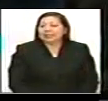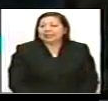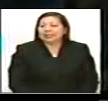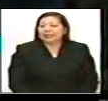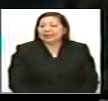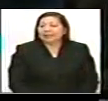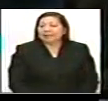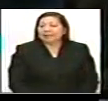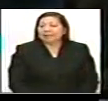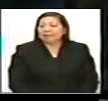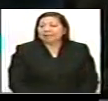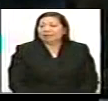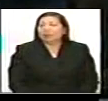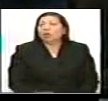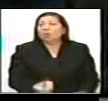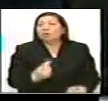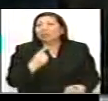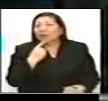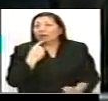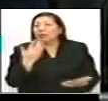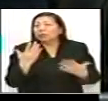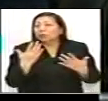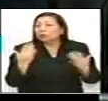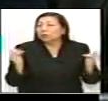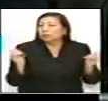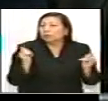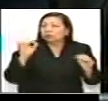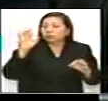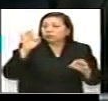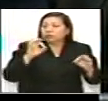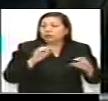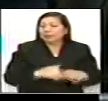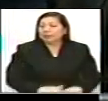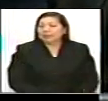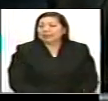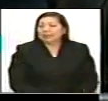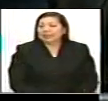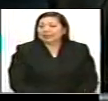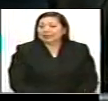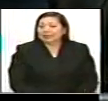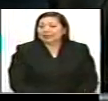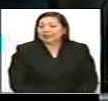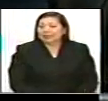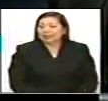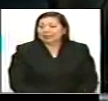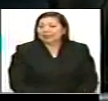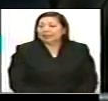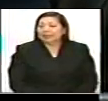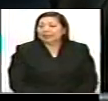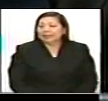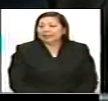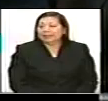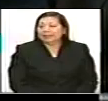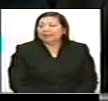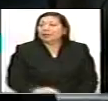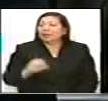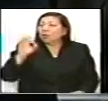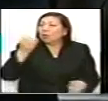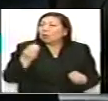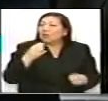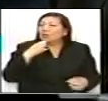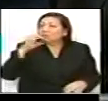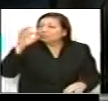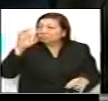de la atmósfera, como son la temperatura, la humedad relativa, el viento, la lluvia,